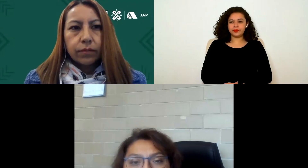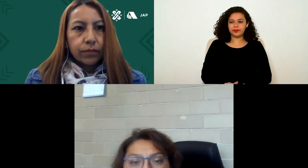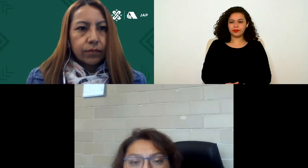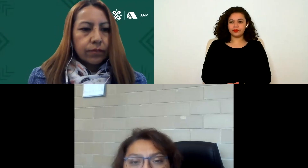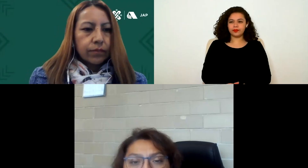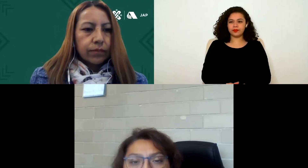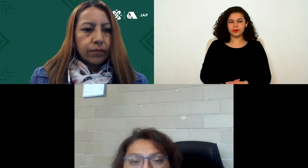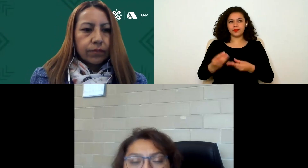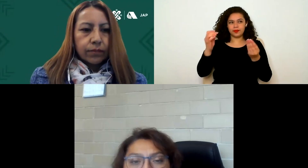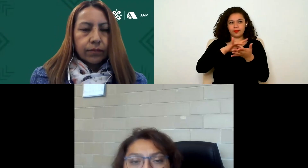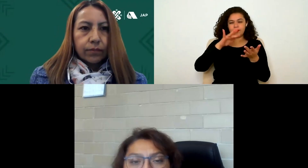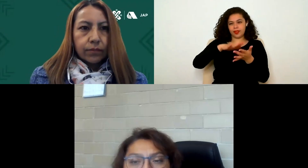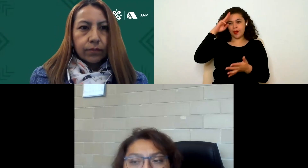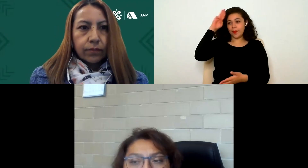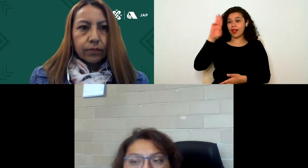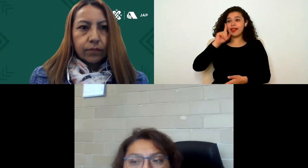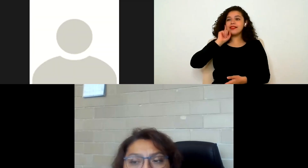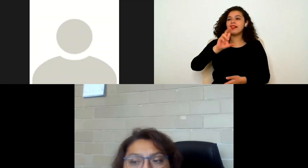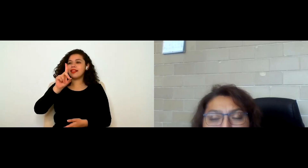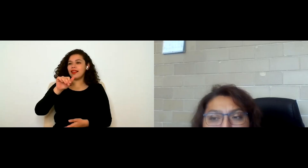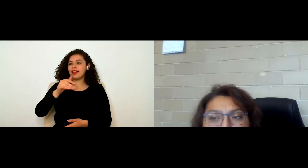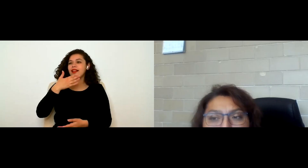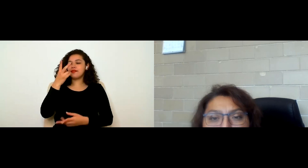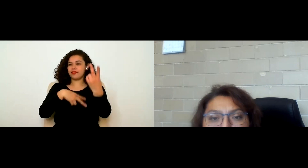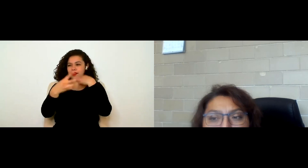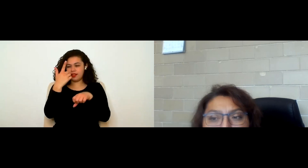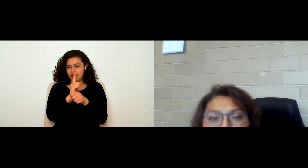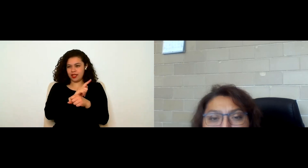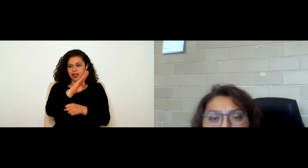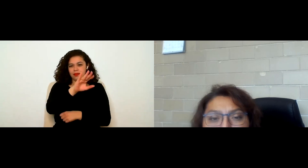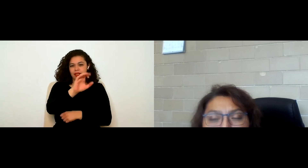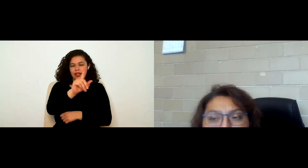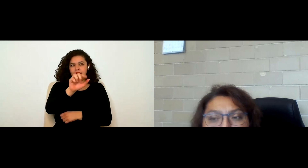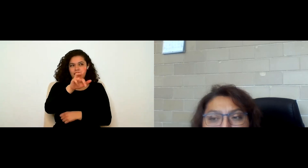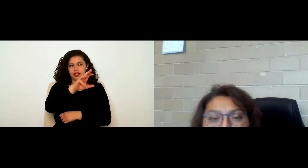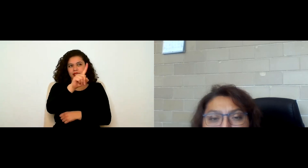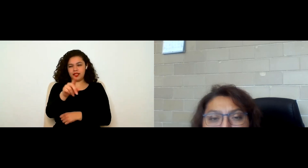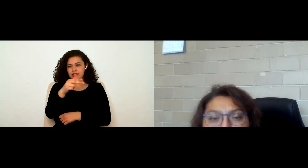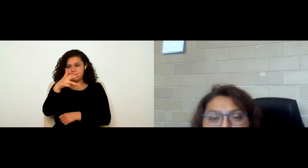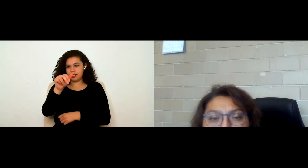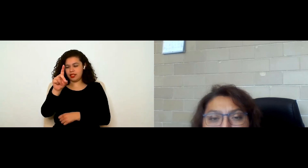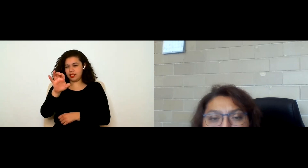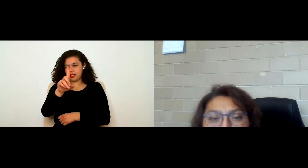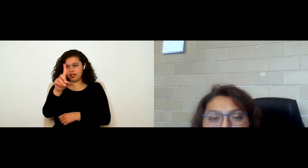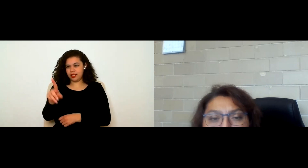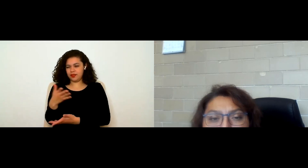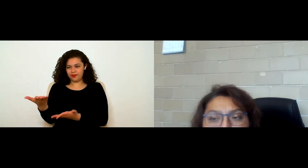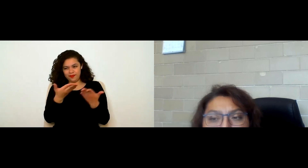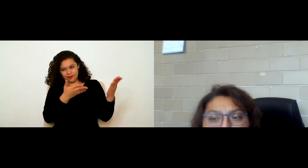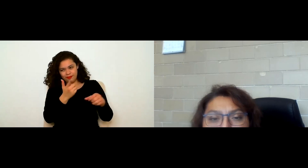Gracias, maestra Diana. Le damos la bienvenida ahora a la licenciada Beatriz Hernández. Adelante, licenciada.